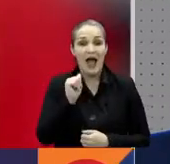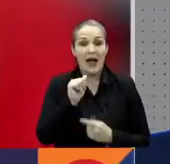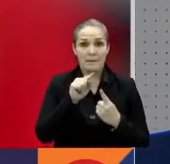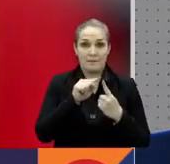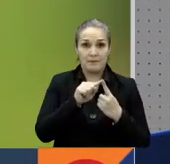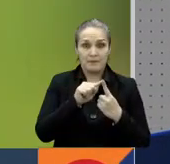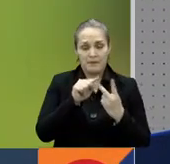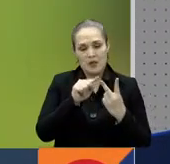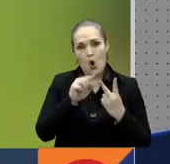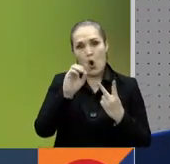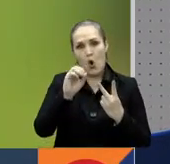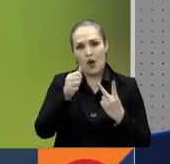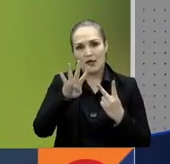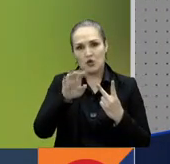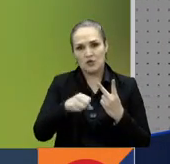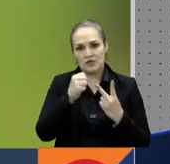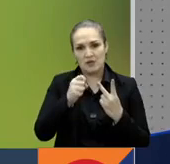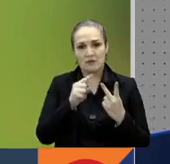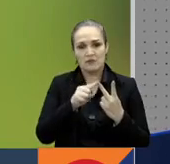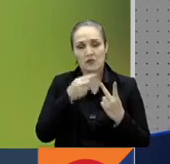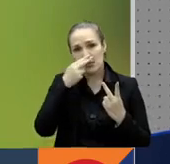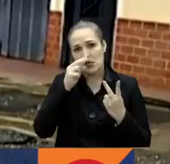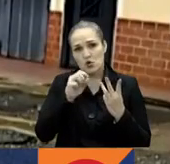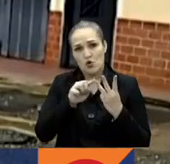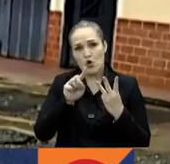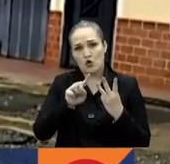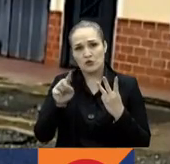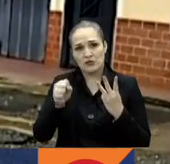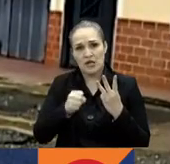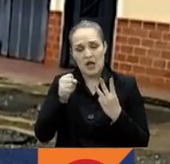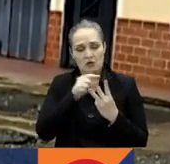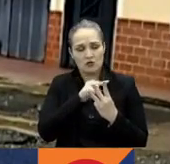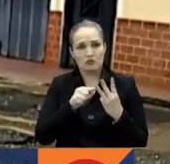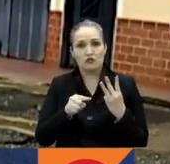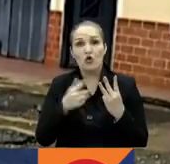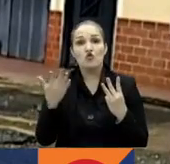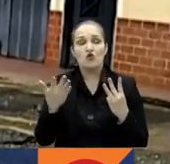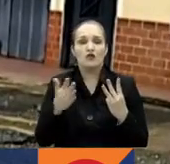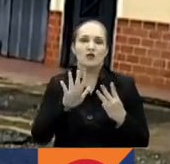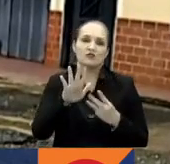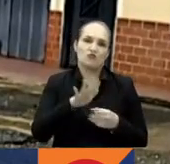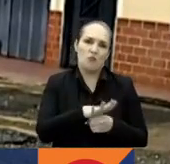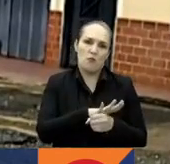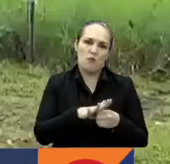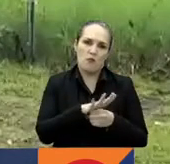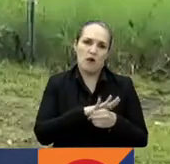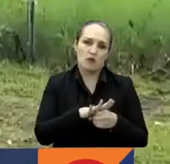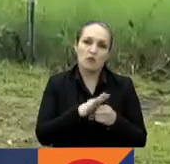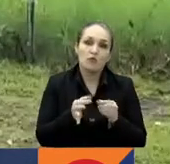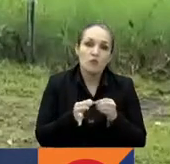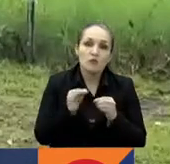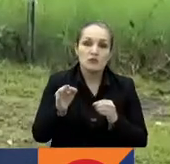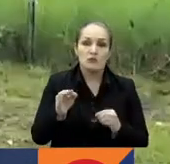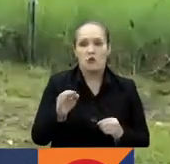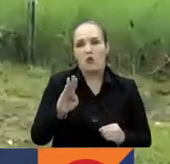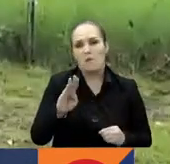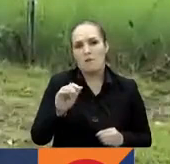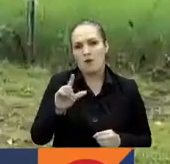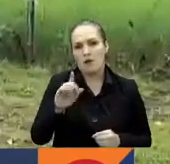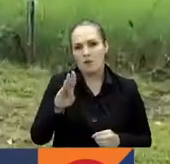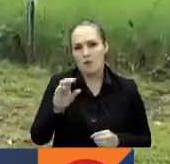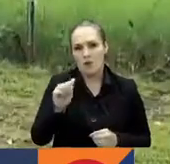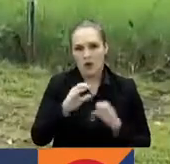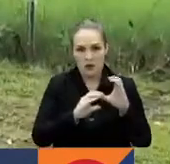de 14 años, y Michael Cabrera, de 11 años, en el barrio Bolívar del municipio de Balboa, en Cauca. Una mujer de